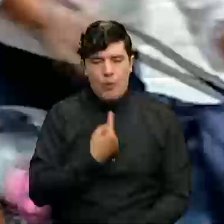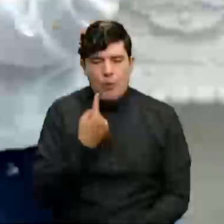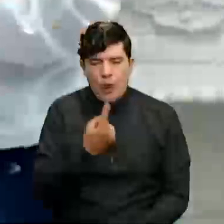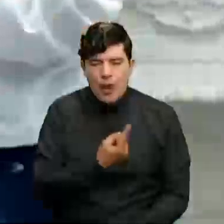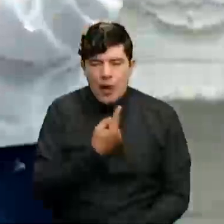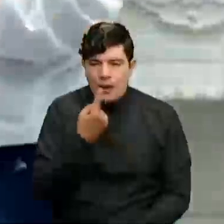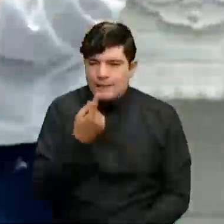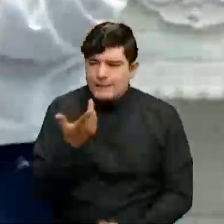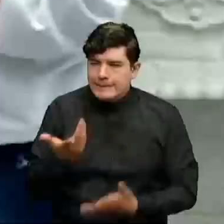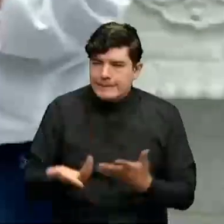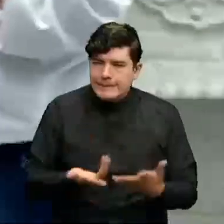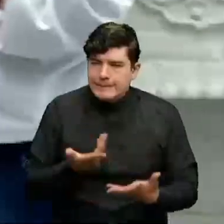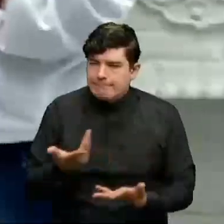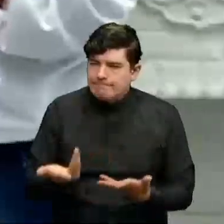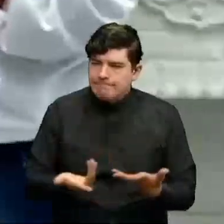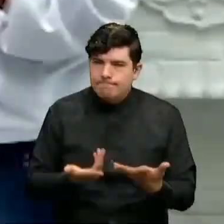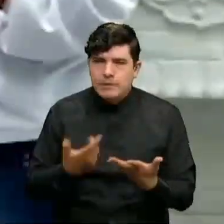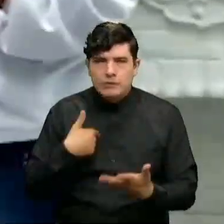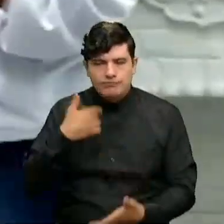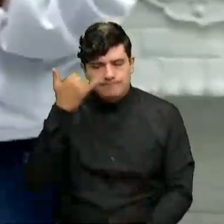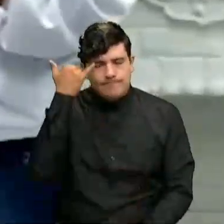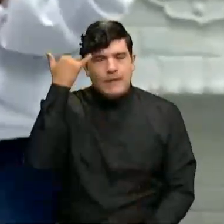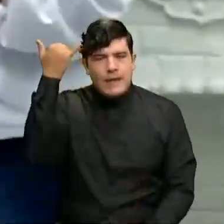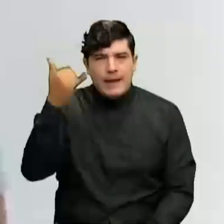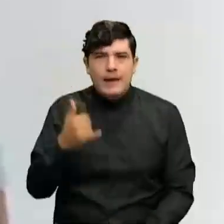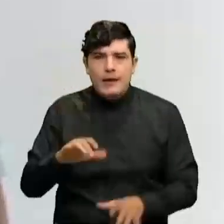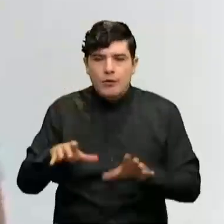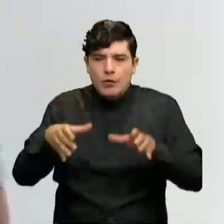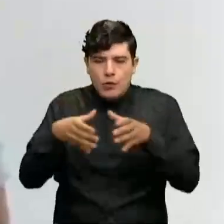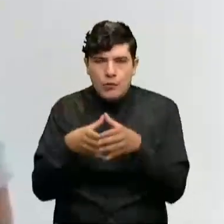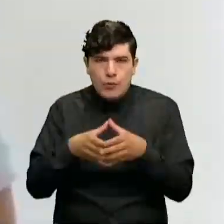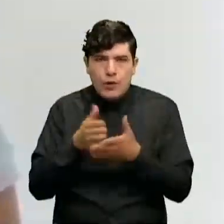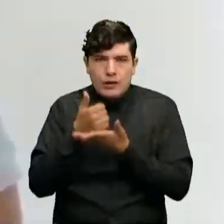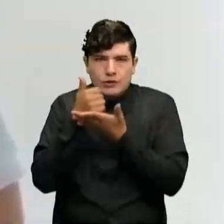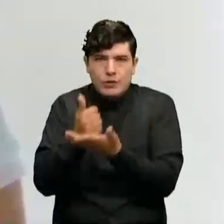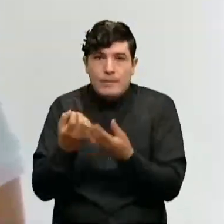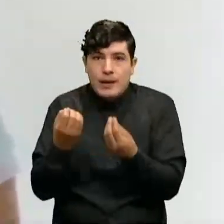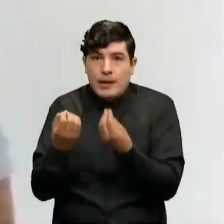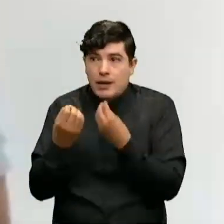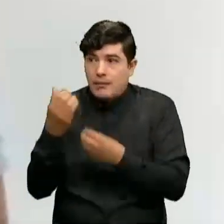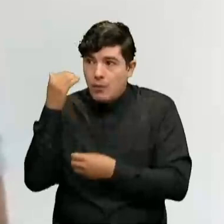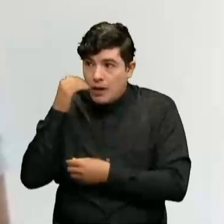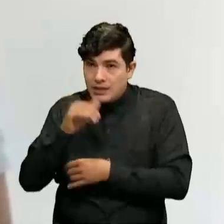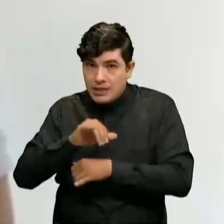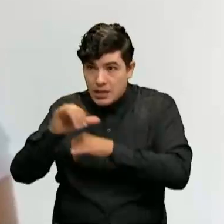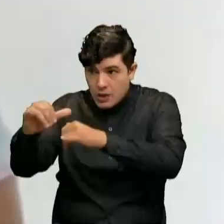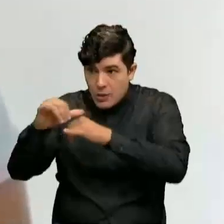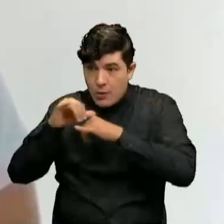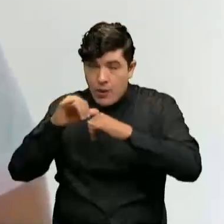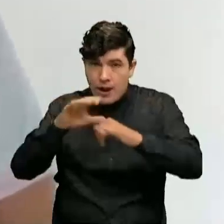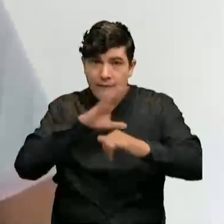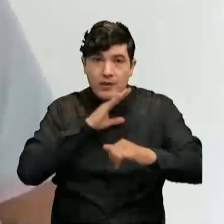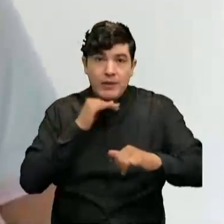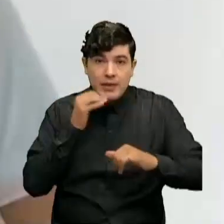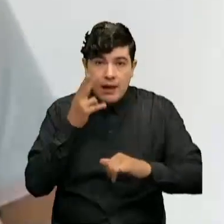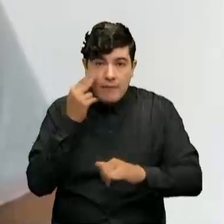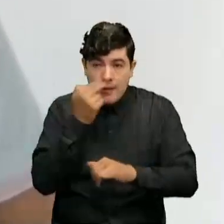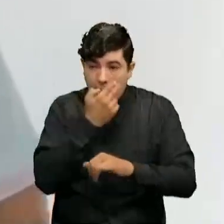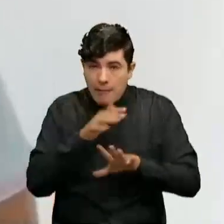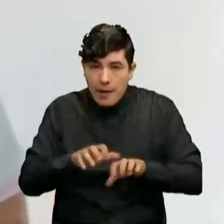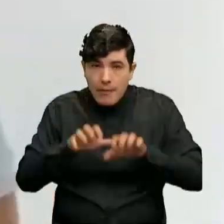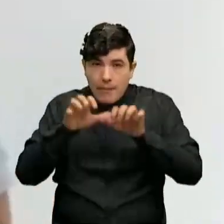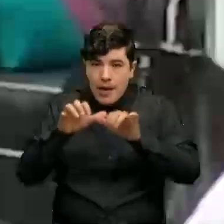evitar que otras mujeres pasaran por esta misma situación. Nosotros hacemos asesoría psicológica, asesoría